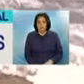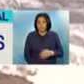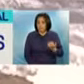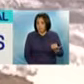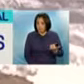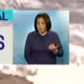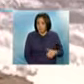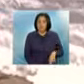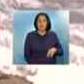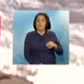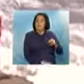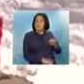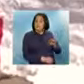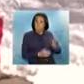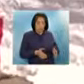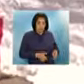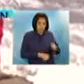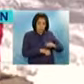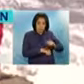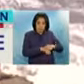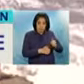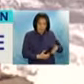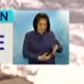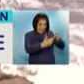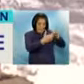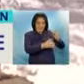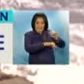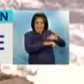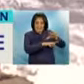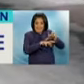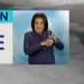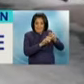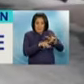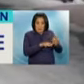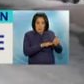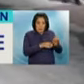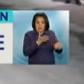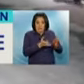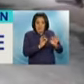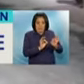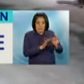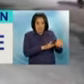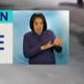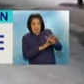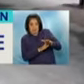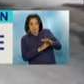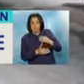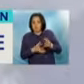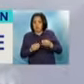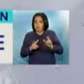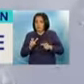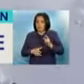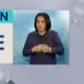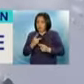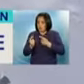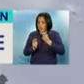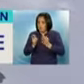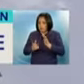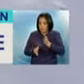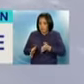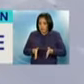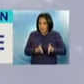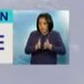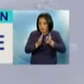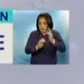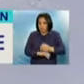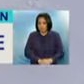Tateyama Kurobe. Aunque sus paredes de hielo corren el riesgo de derrumbarse en cualquier momento, muchos aprovechan para hacer turismo en esta vía.